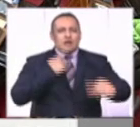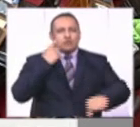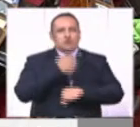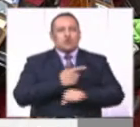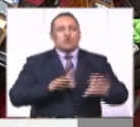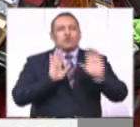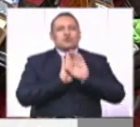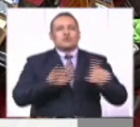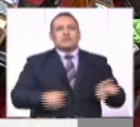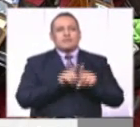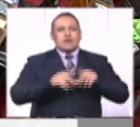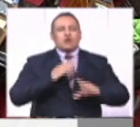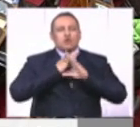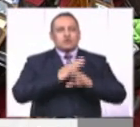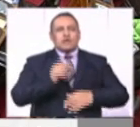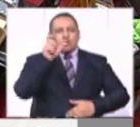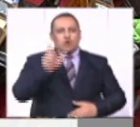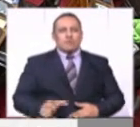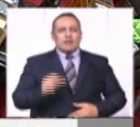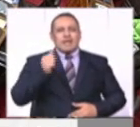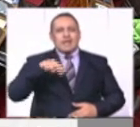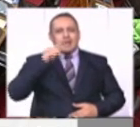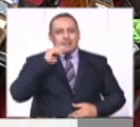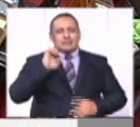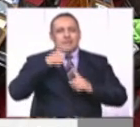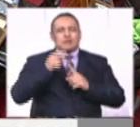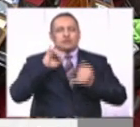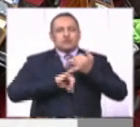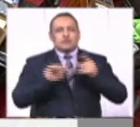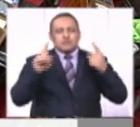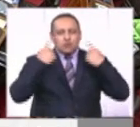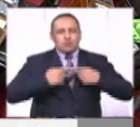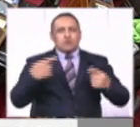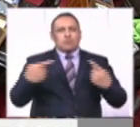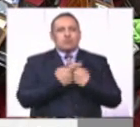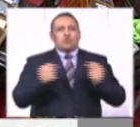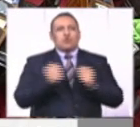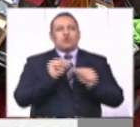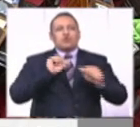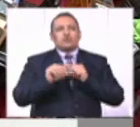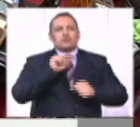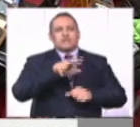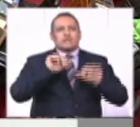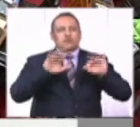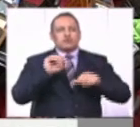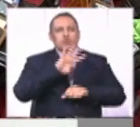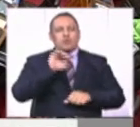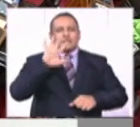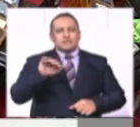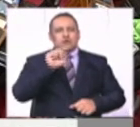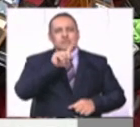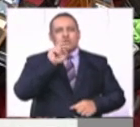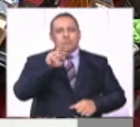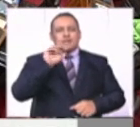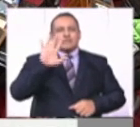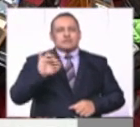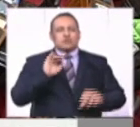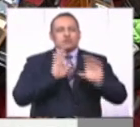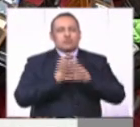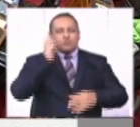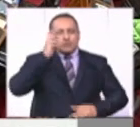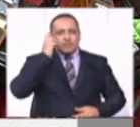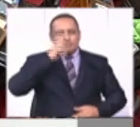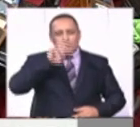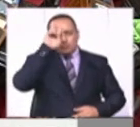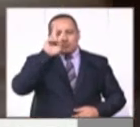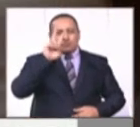constitucional contra el señor animal Torres Vázquez por haber incurrido en infracción a los artículos 38 45 y 125 de la constitución